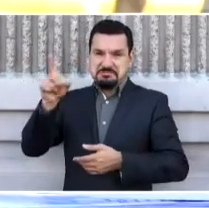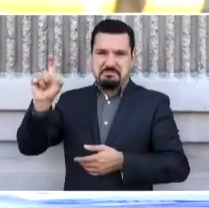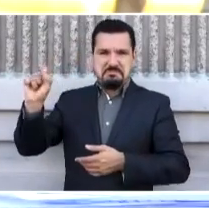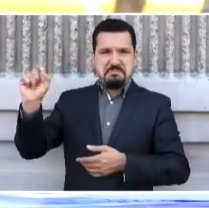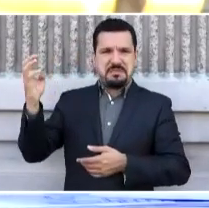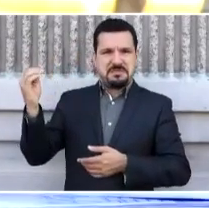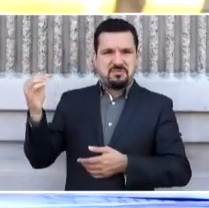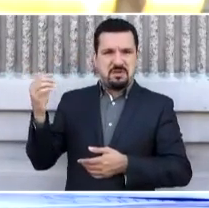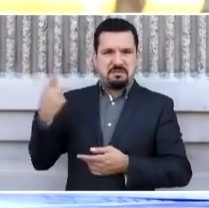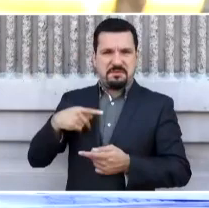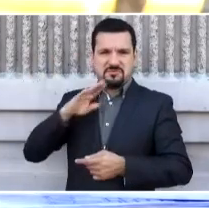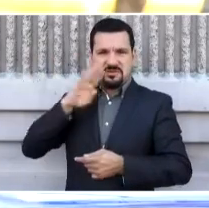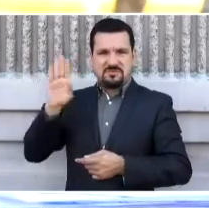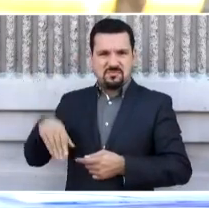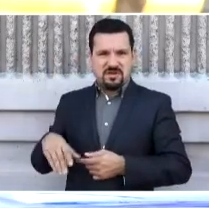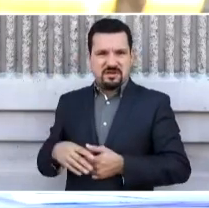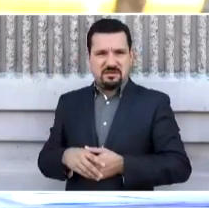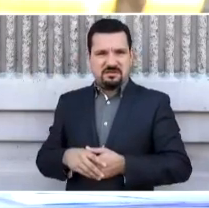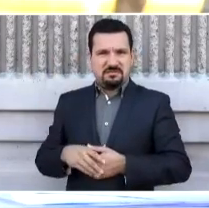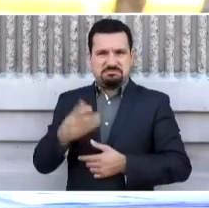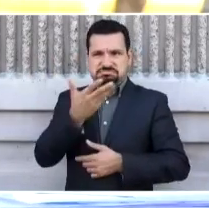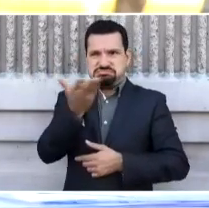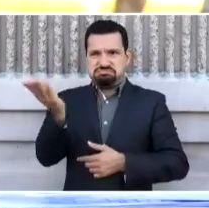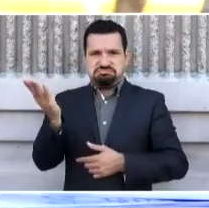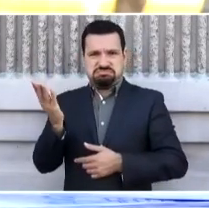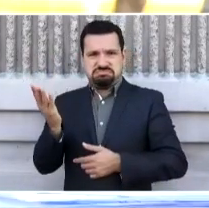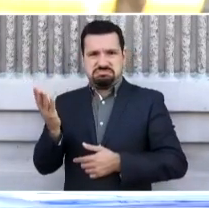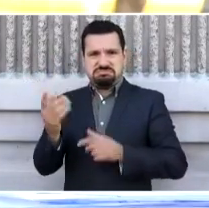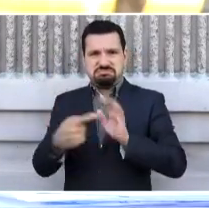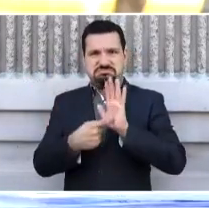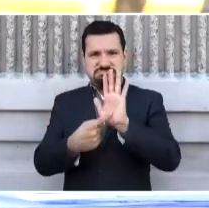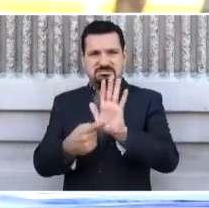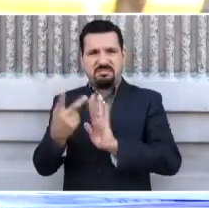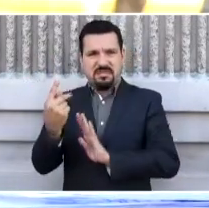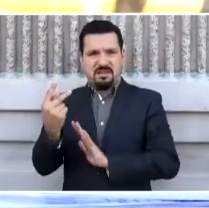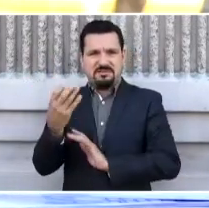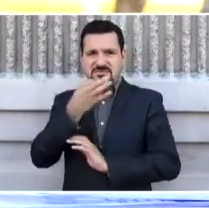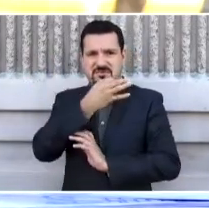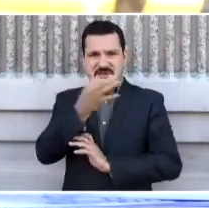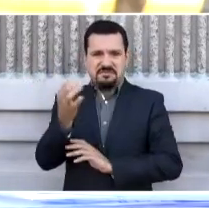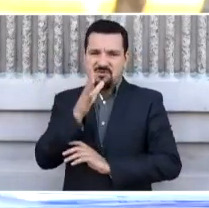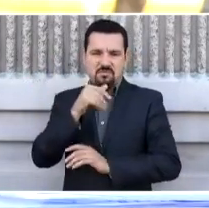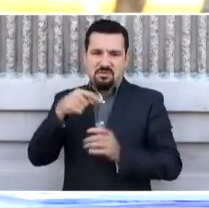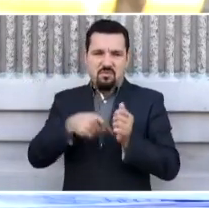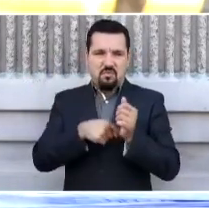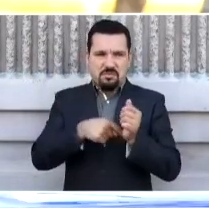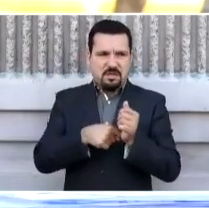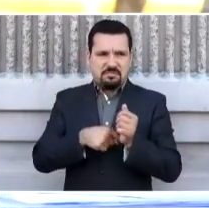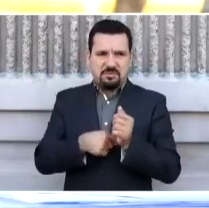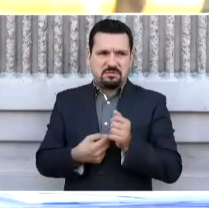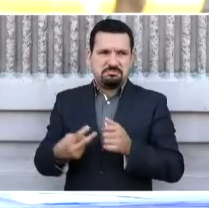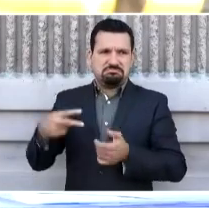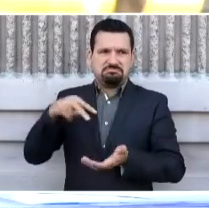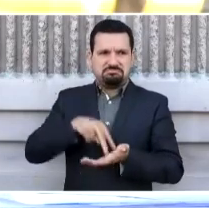defunciones. Esto es de dominio público, yo no tengo por qué ocultarlo.